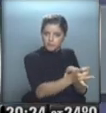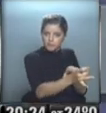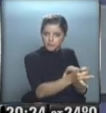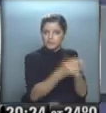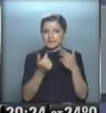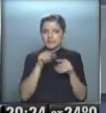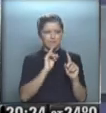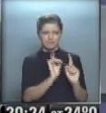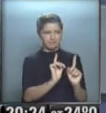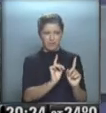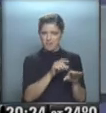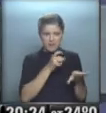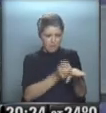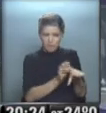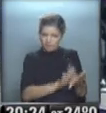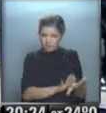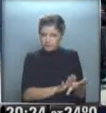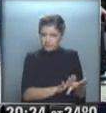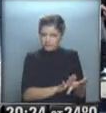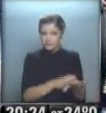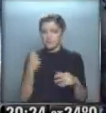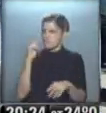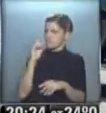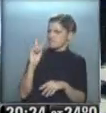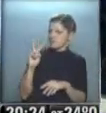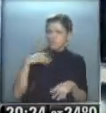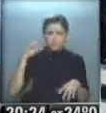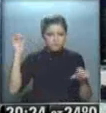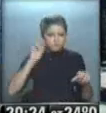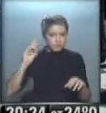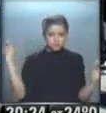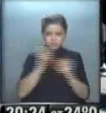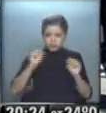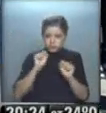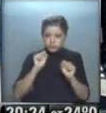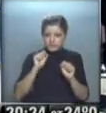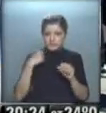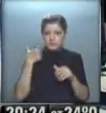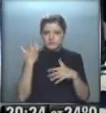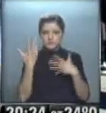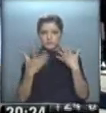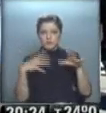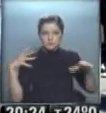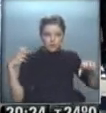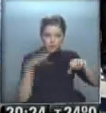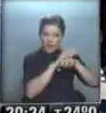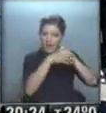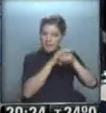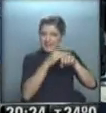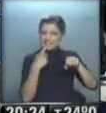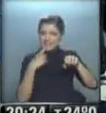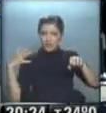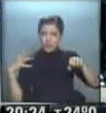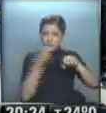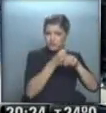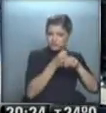misma distancia. ¿Un tren que pasa? Miro y escucho el estruendo. La barrera de contención que tenía, yo siempre dije, ¿ese